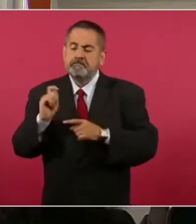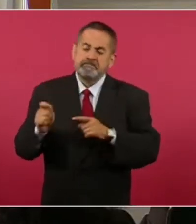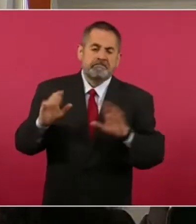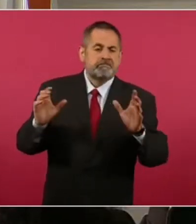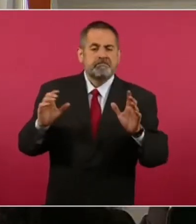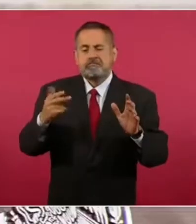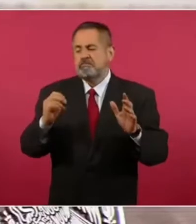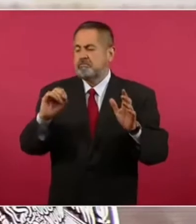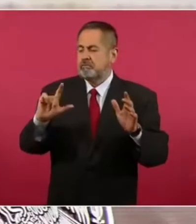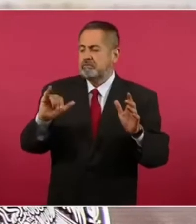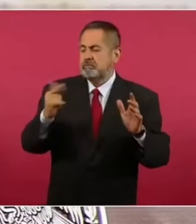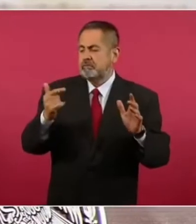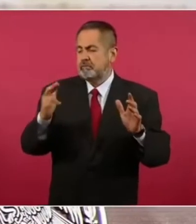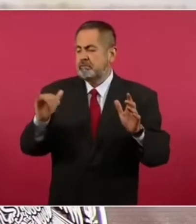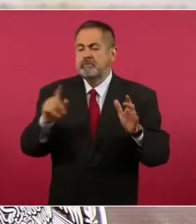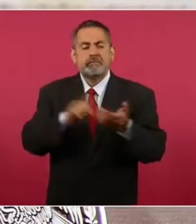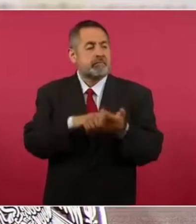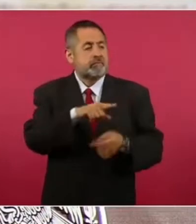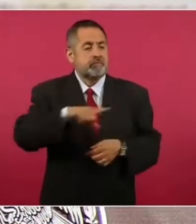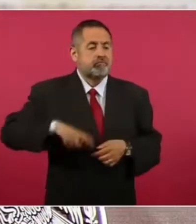oligarquía es el gobierno de los ricos,